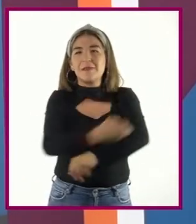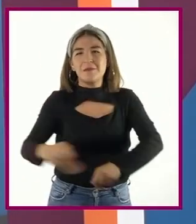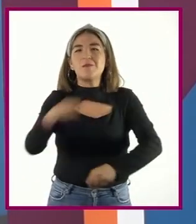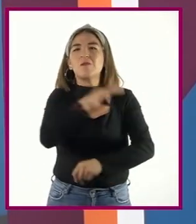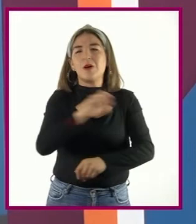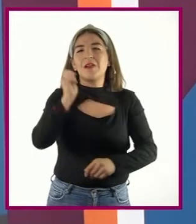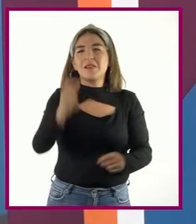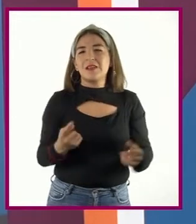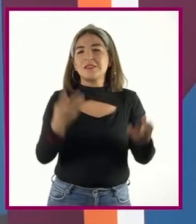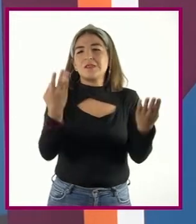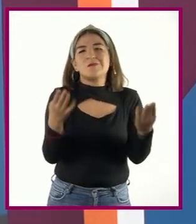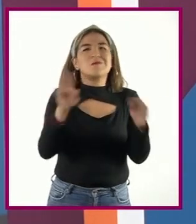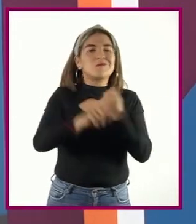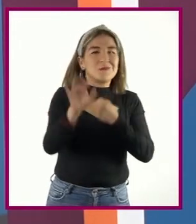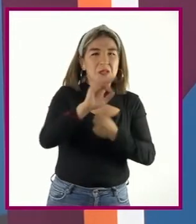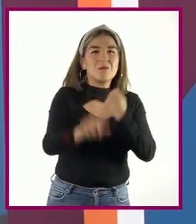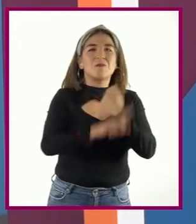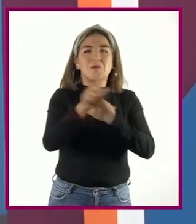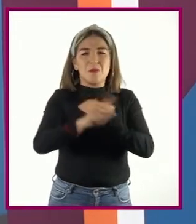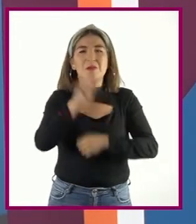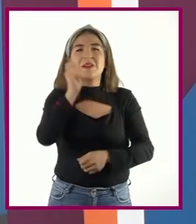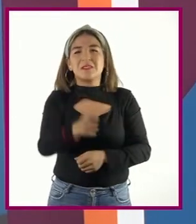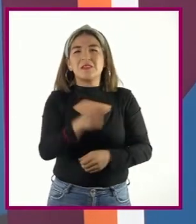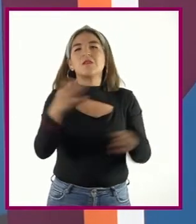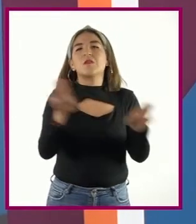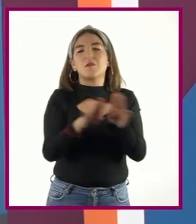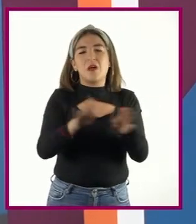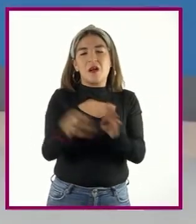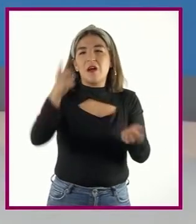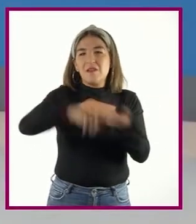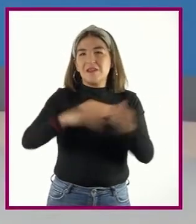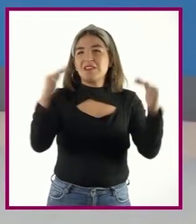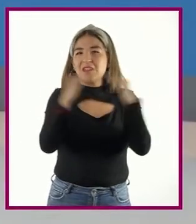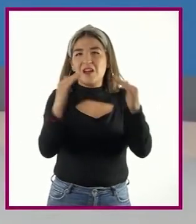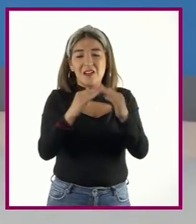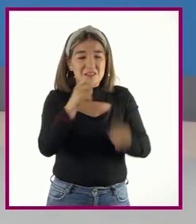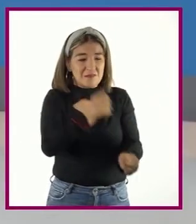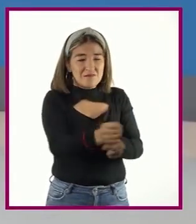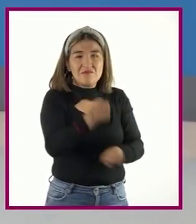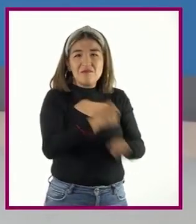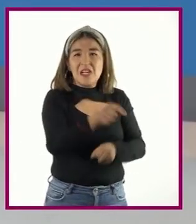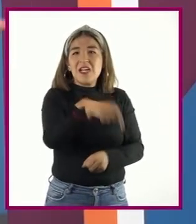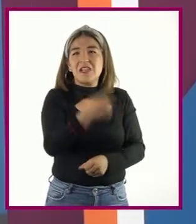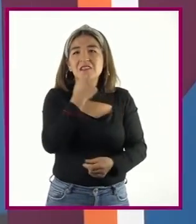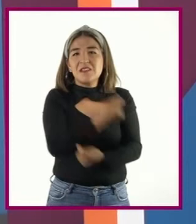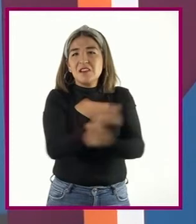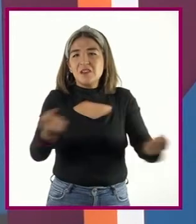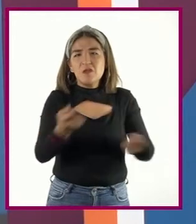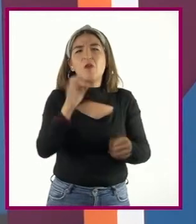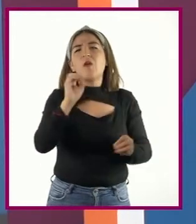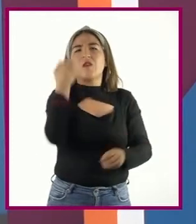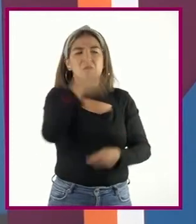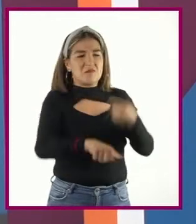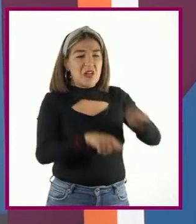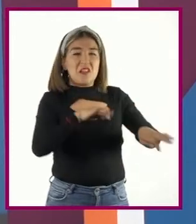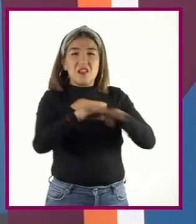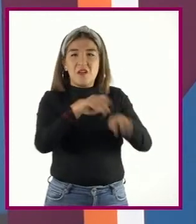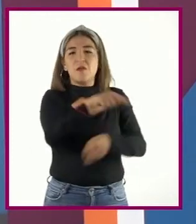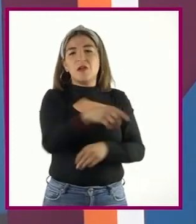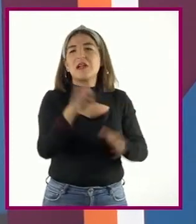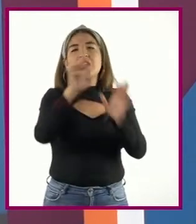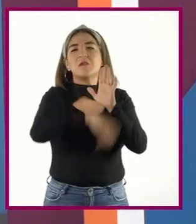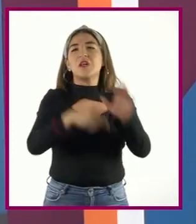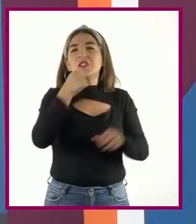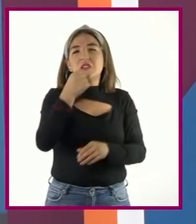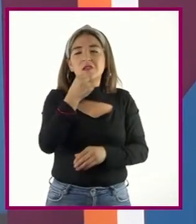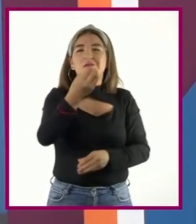formar parte del problema, como en el caso de la violencia doméstica. Puede involucrar espacios laborales, como en el caso de los